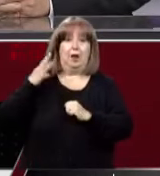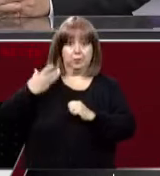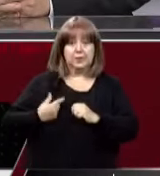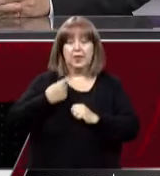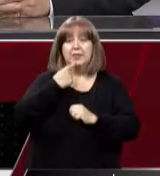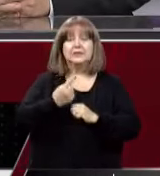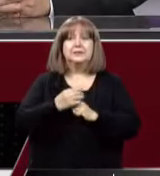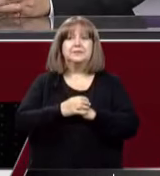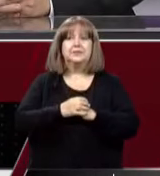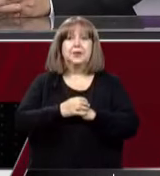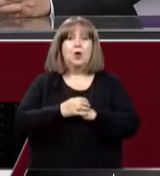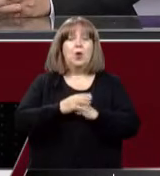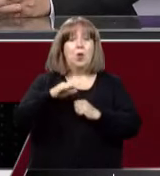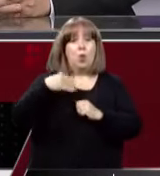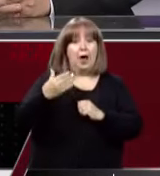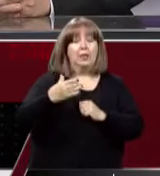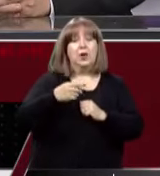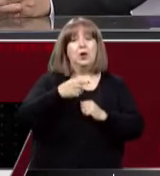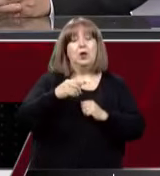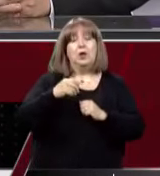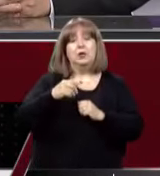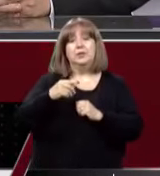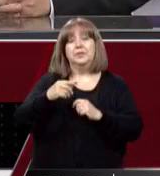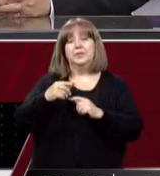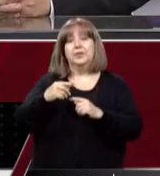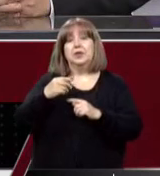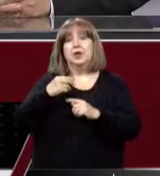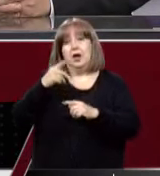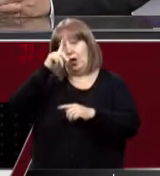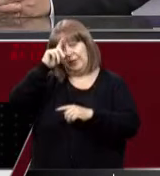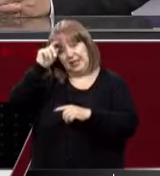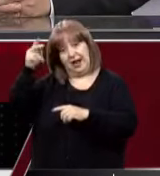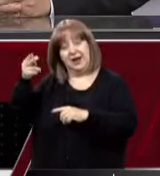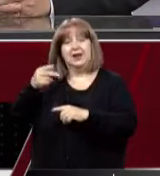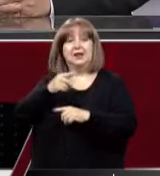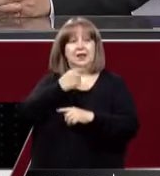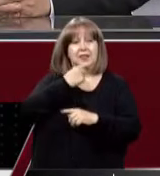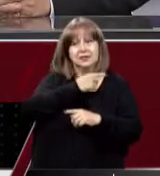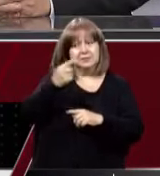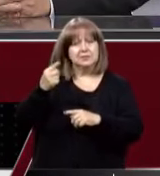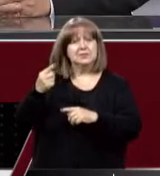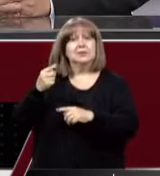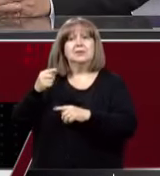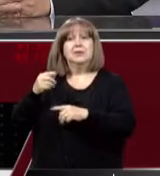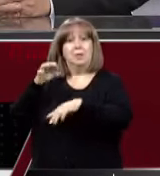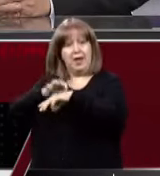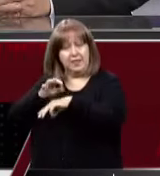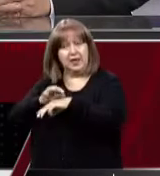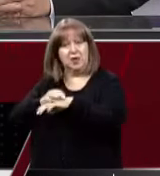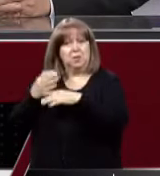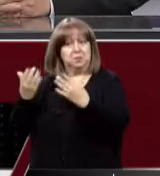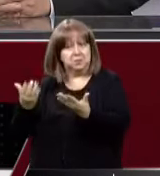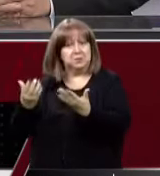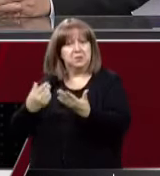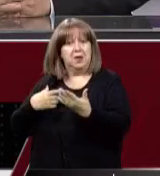en el momento que el pequeño, que Elías fallece, ¿no? Desde el hospital, esto de lo que ella decía que era un niño sano, que no tenía ninguna